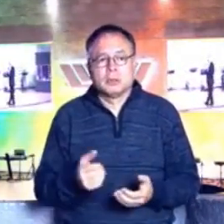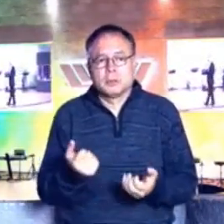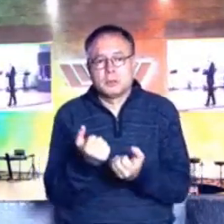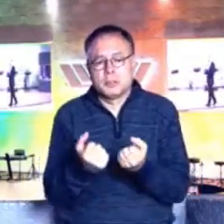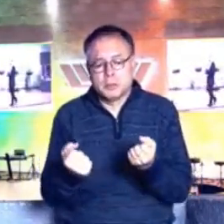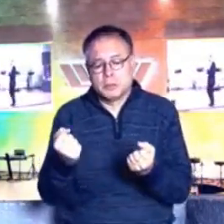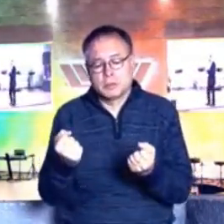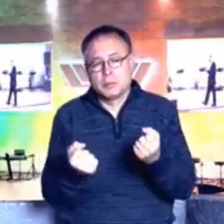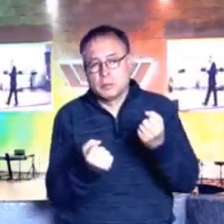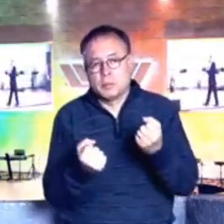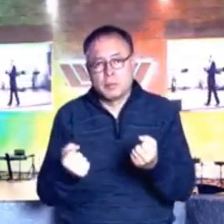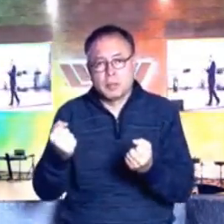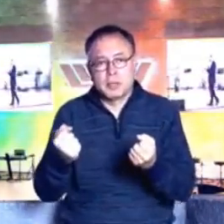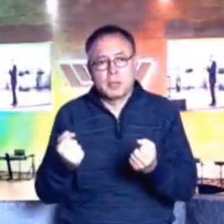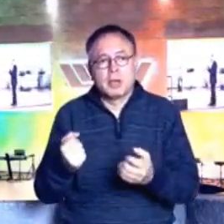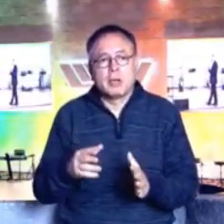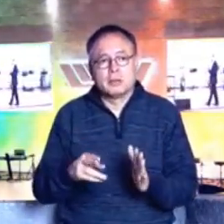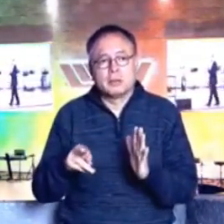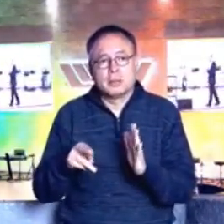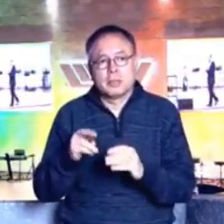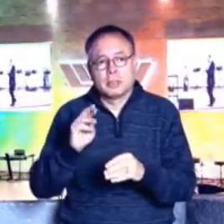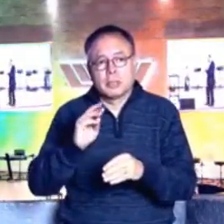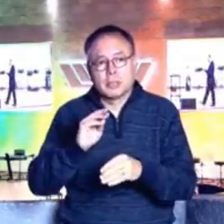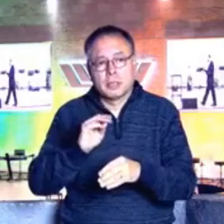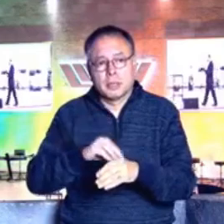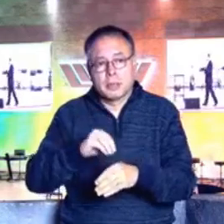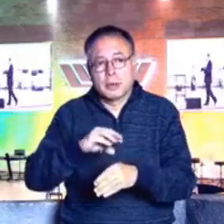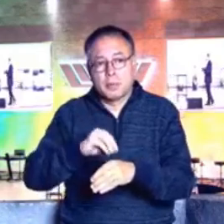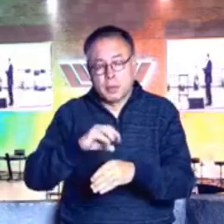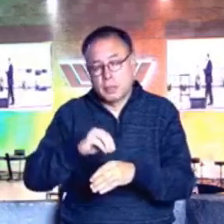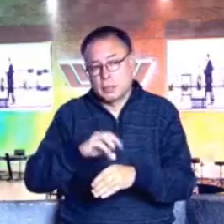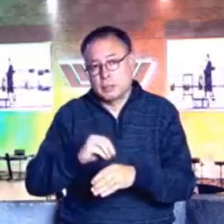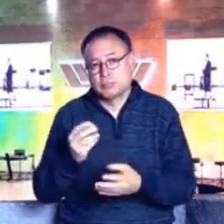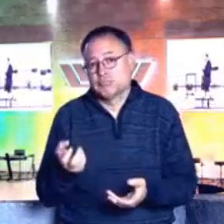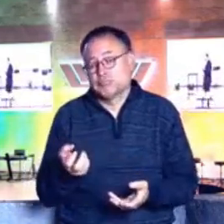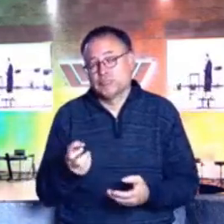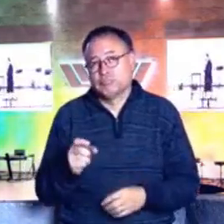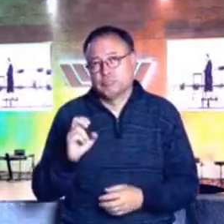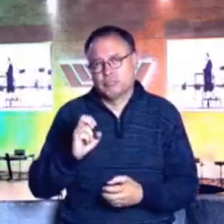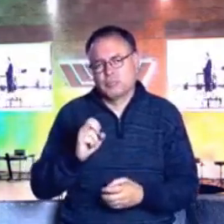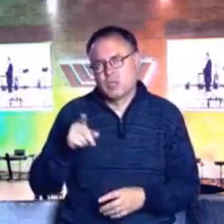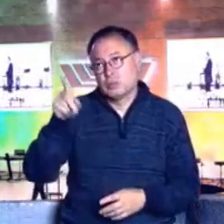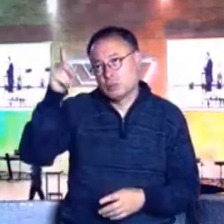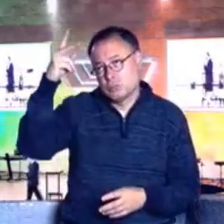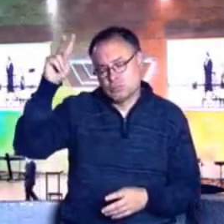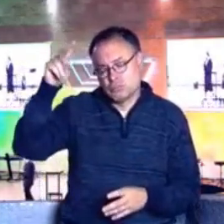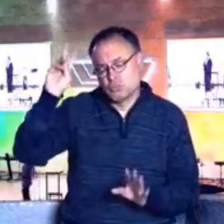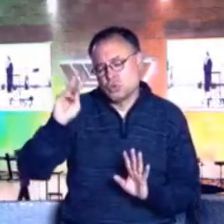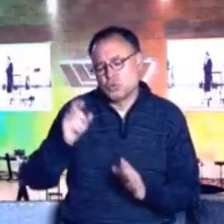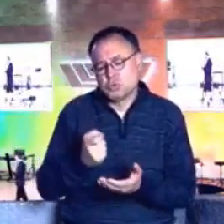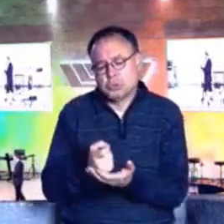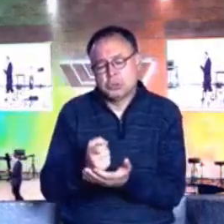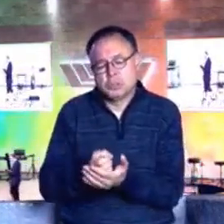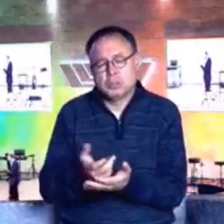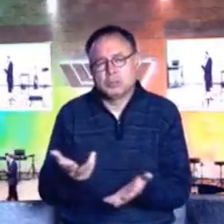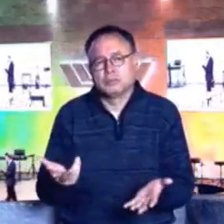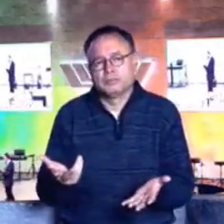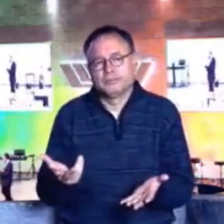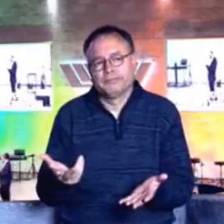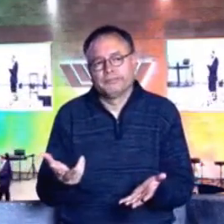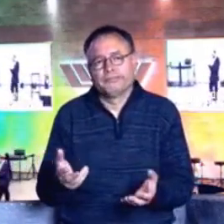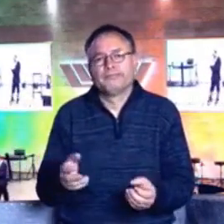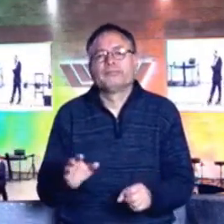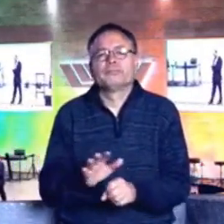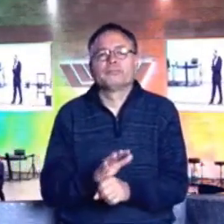con Dios Y qué dijo Jesús en Lucas 16:10 cuando el señor nos pone a prueba Lucas 1610